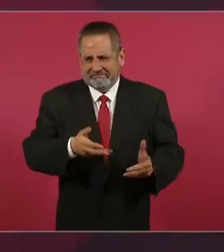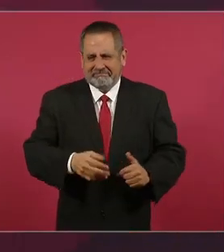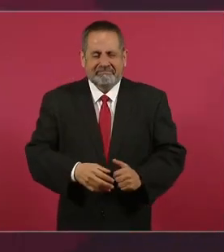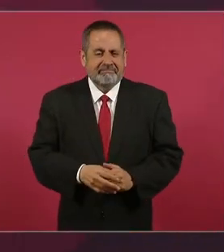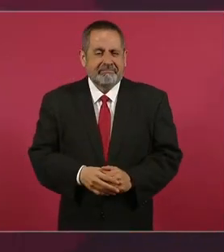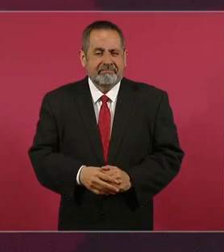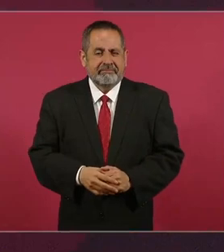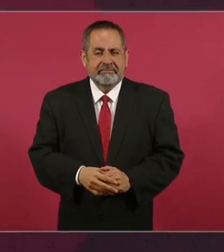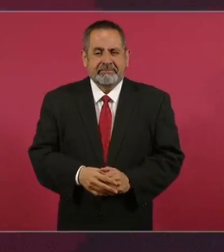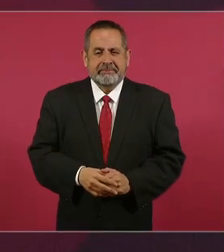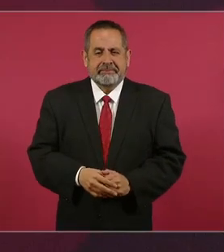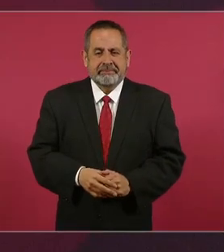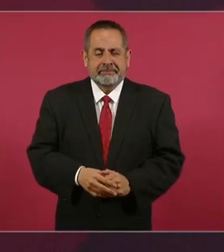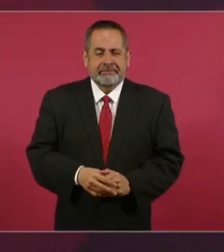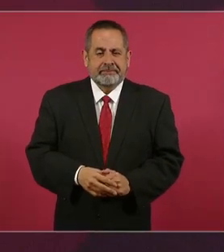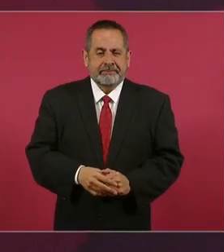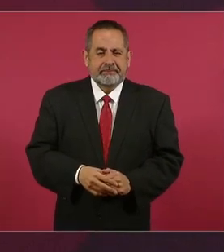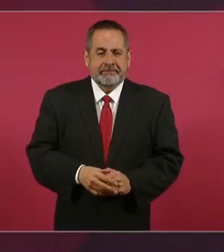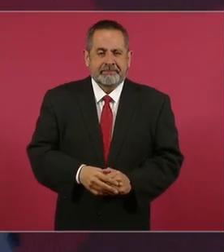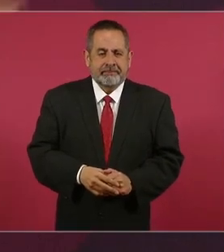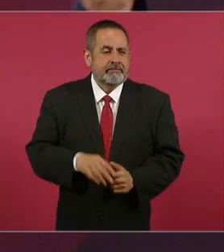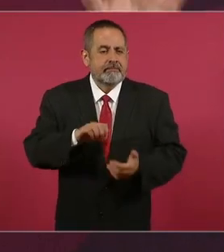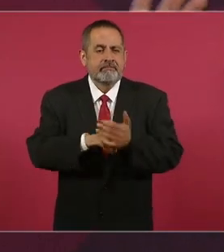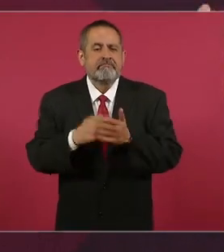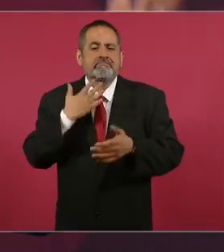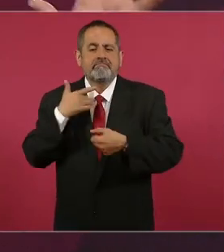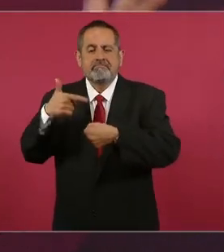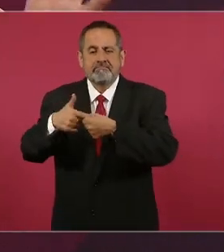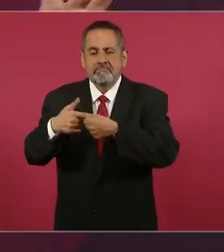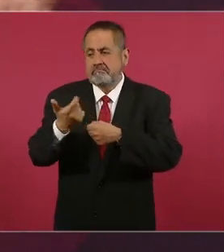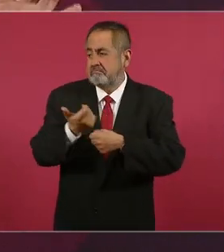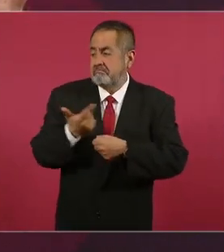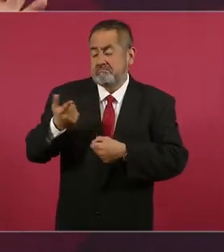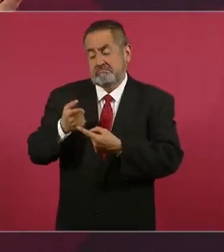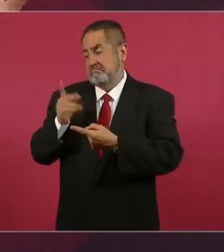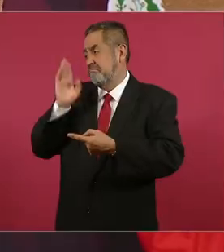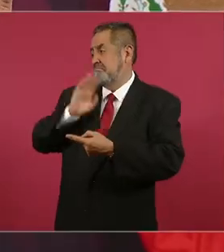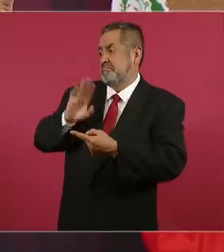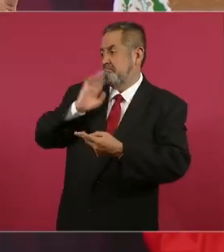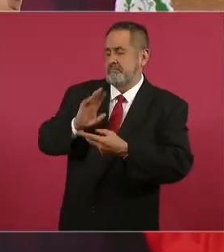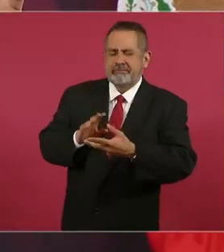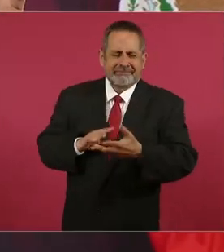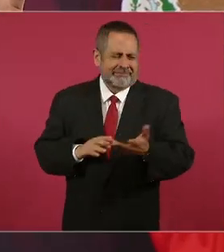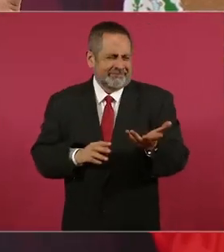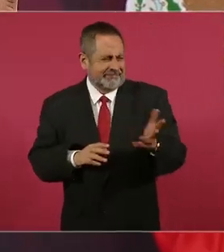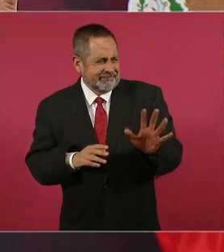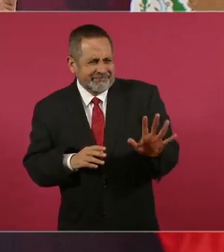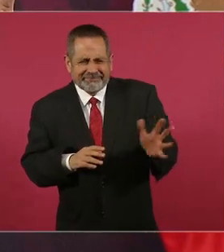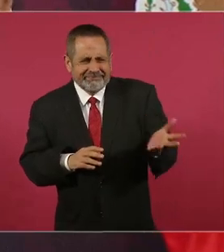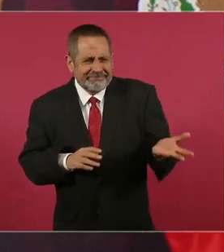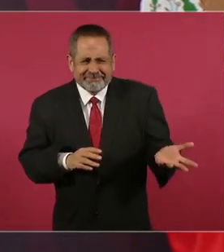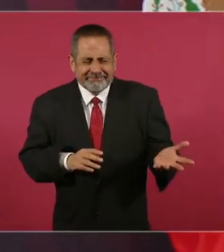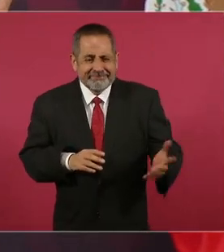el caso del precio de la gasolina, pero también, imagínense,